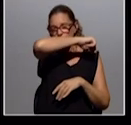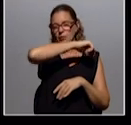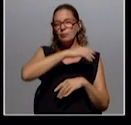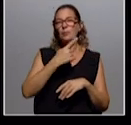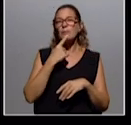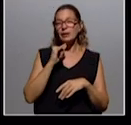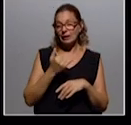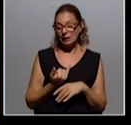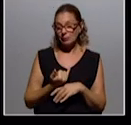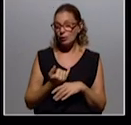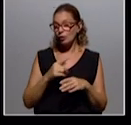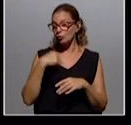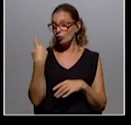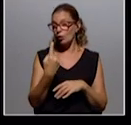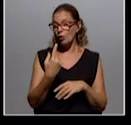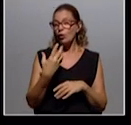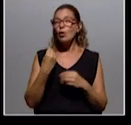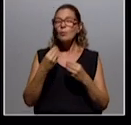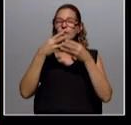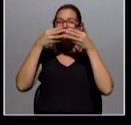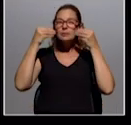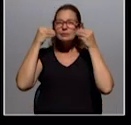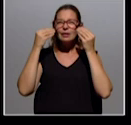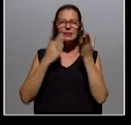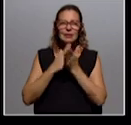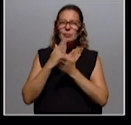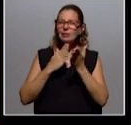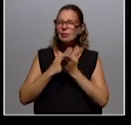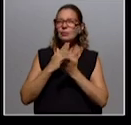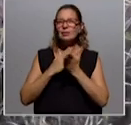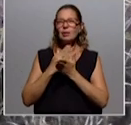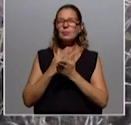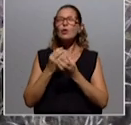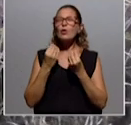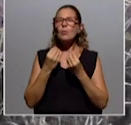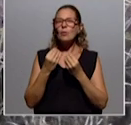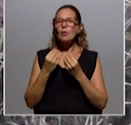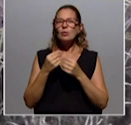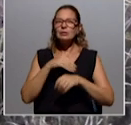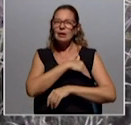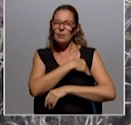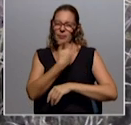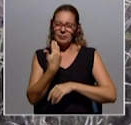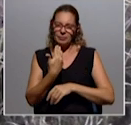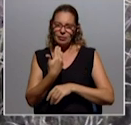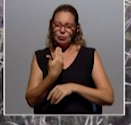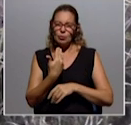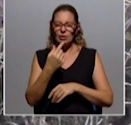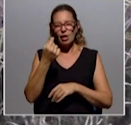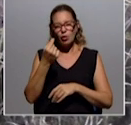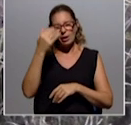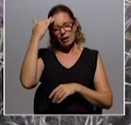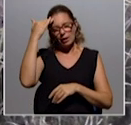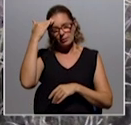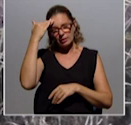por ejemplo, cómo tienen que llevar la mascarilla en todo momento, cómo tienen que tomarse la temperatura en caso de que les duela la cabeza